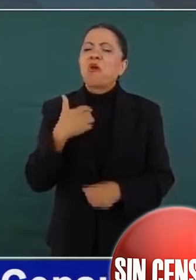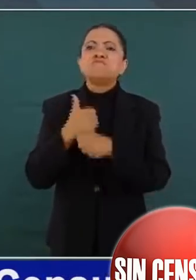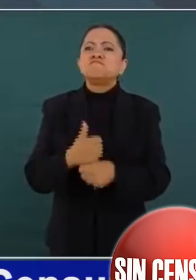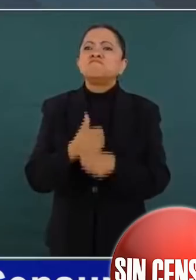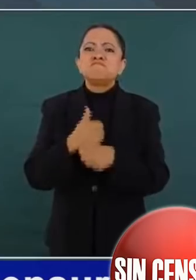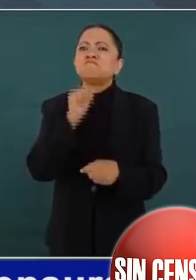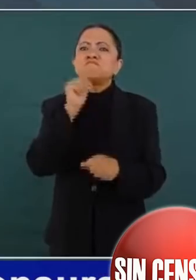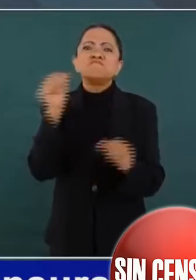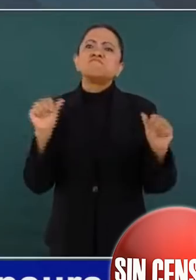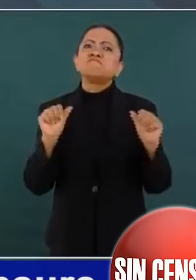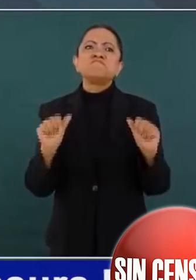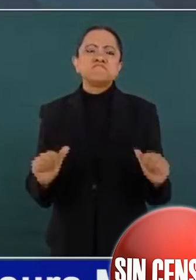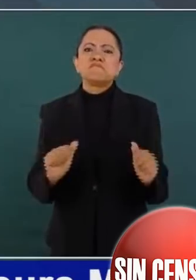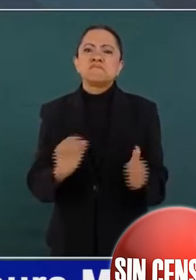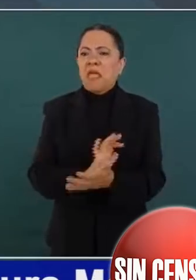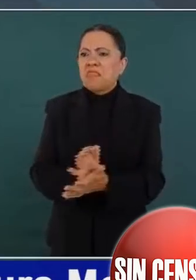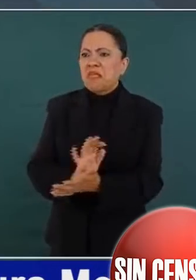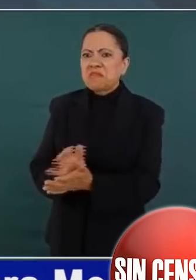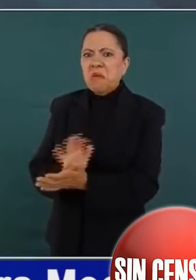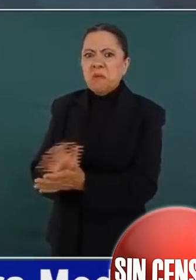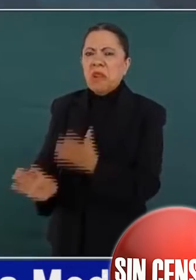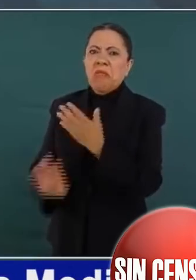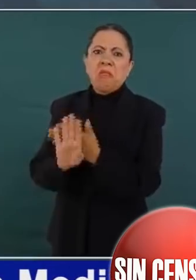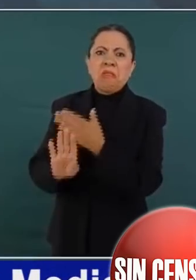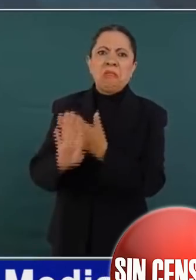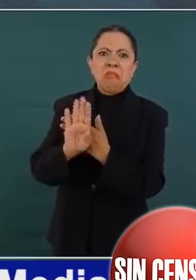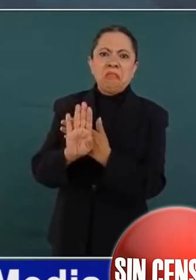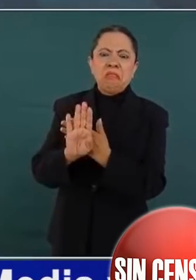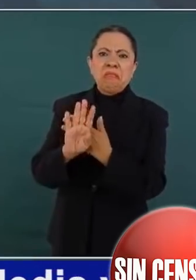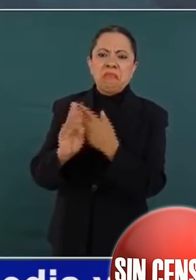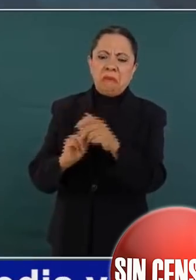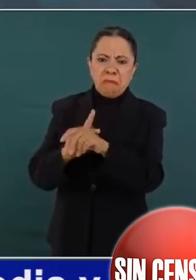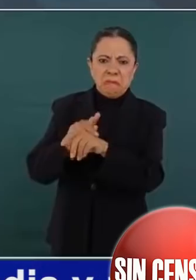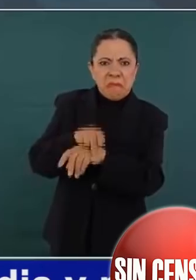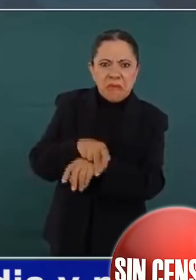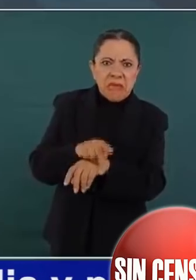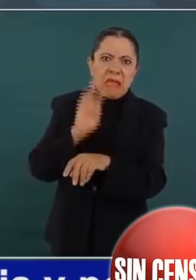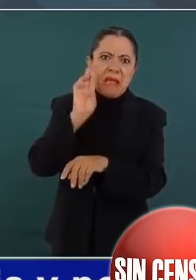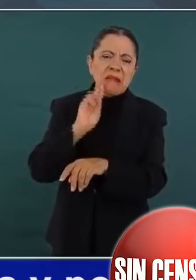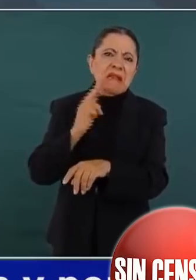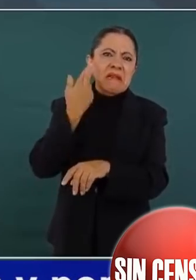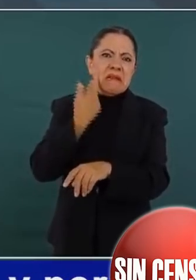de discriminación, de racismo, de clasismo,